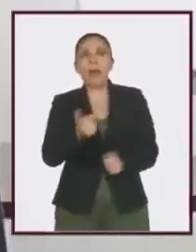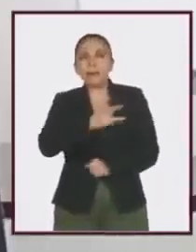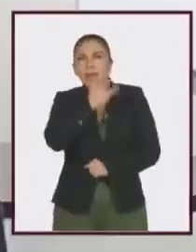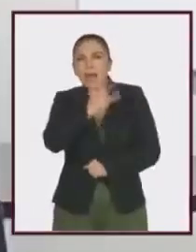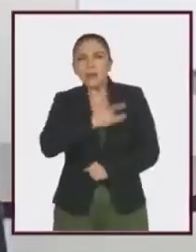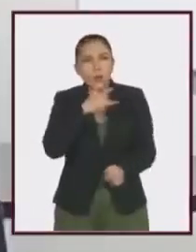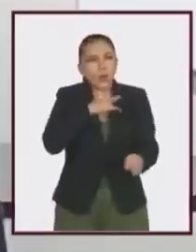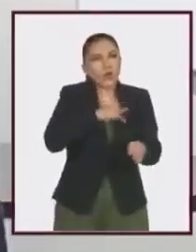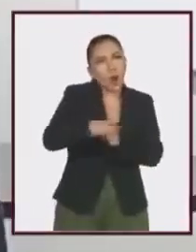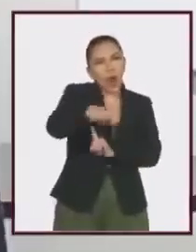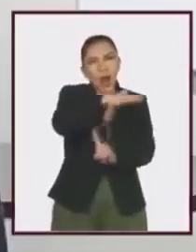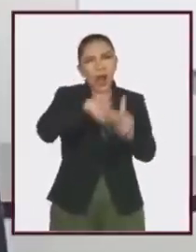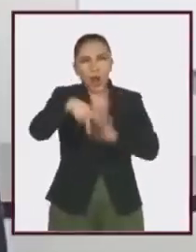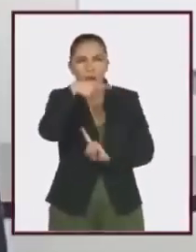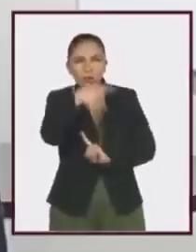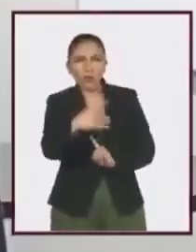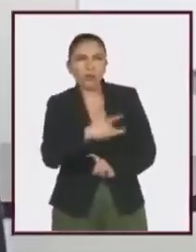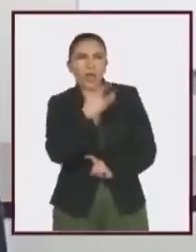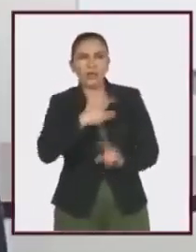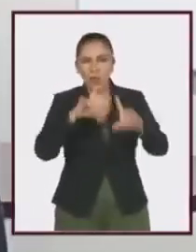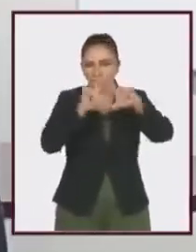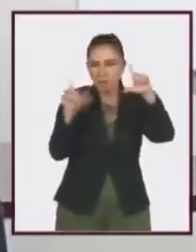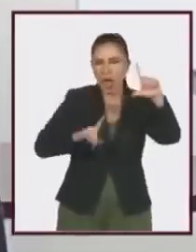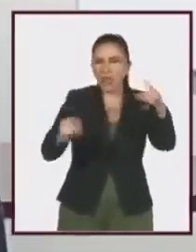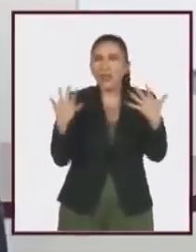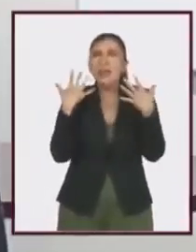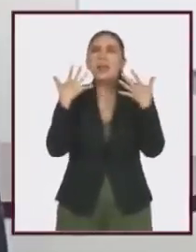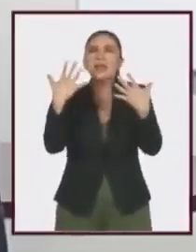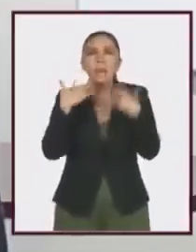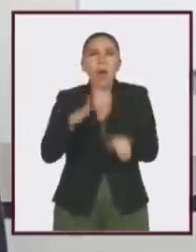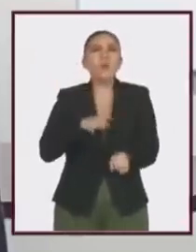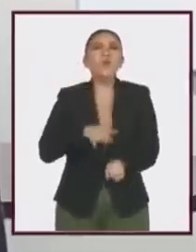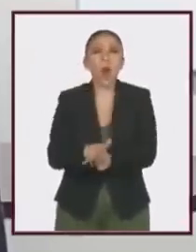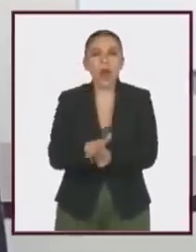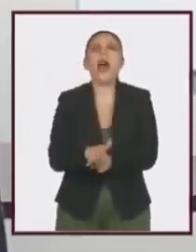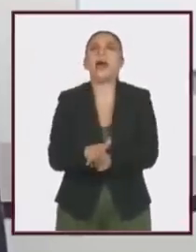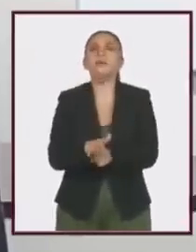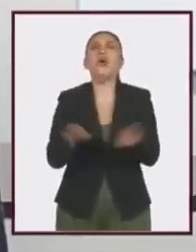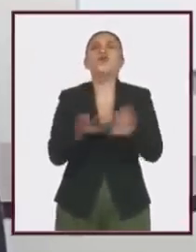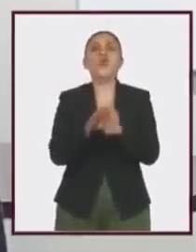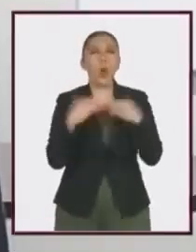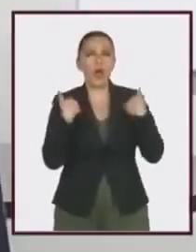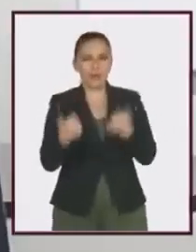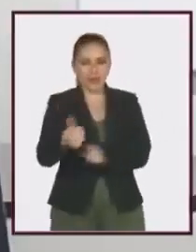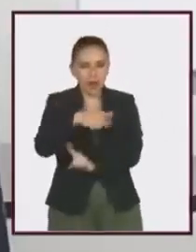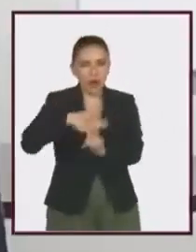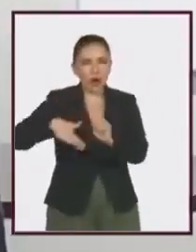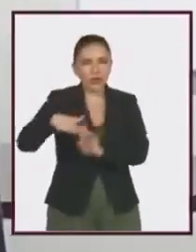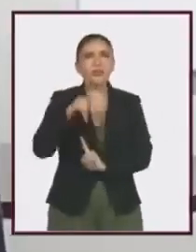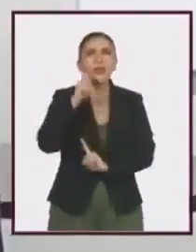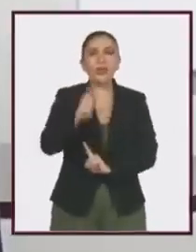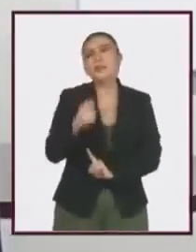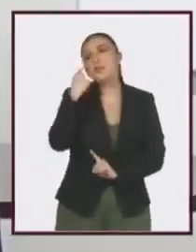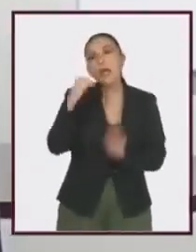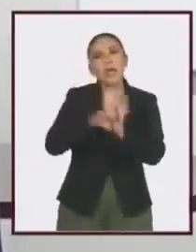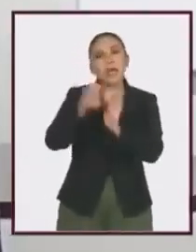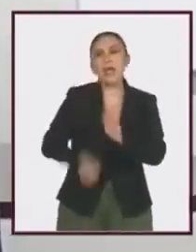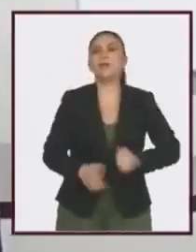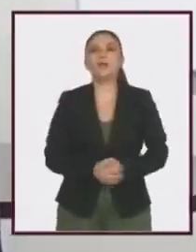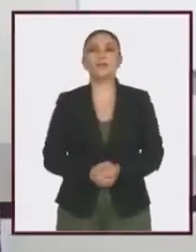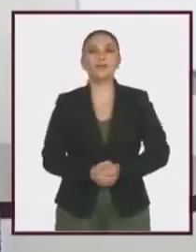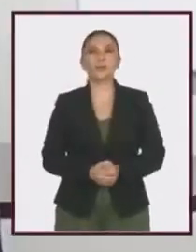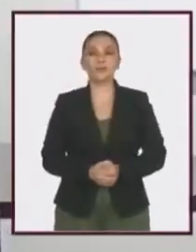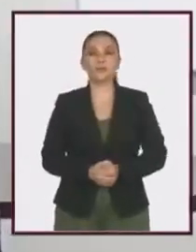climas que tenemos en nuestro país, una manera de contextualizarlo es si